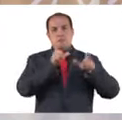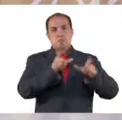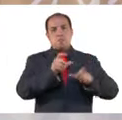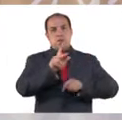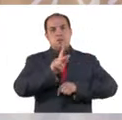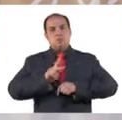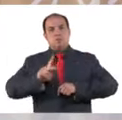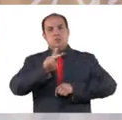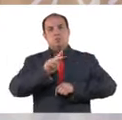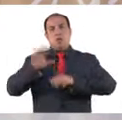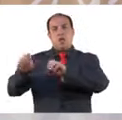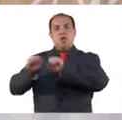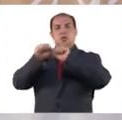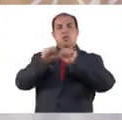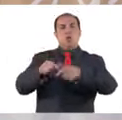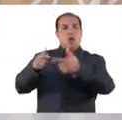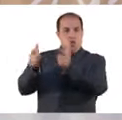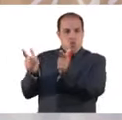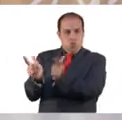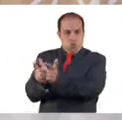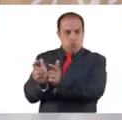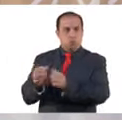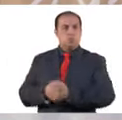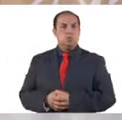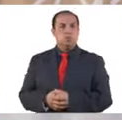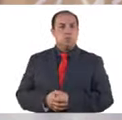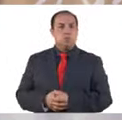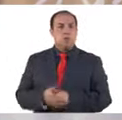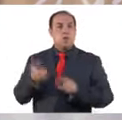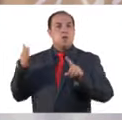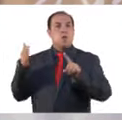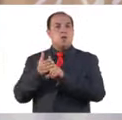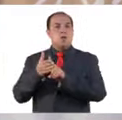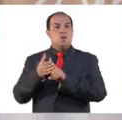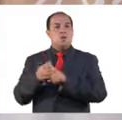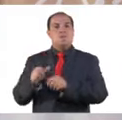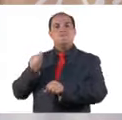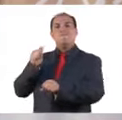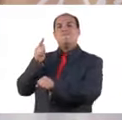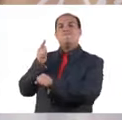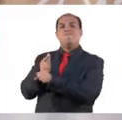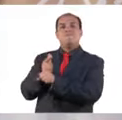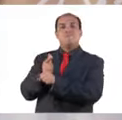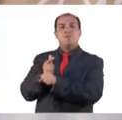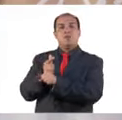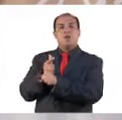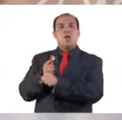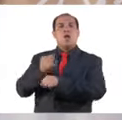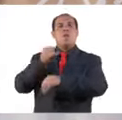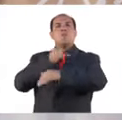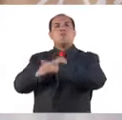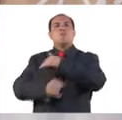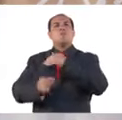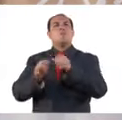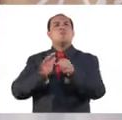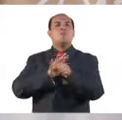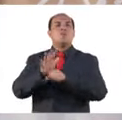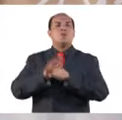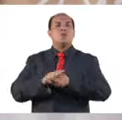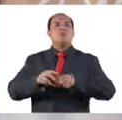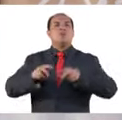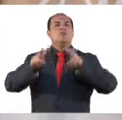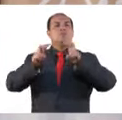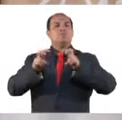Ciudadana a un grupo, y la idea es llegar a ver hasta dónde llega el tema del robo de cable. Como